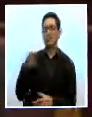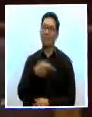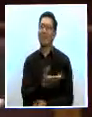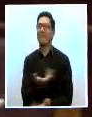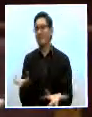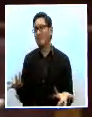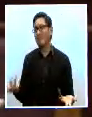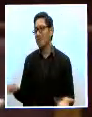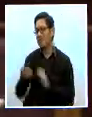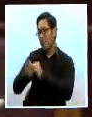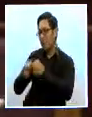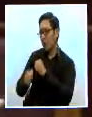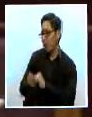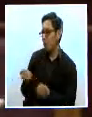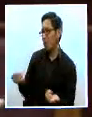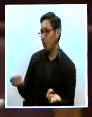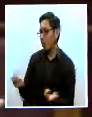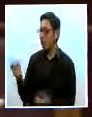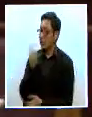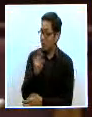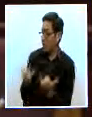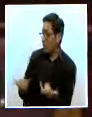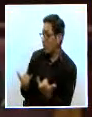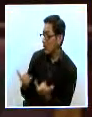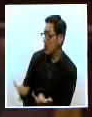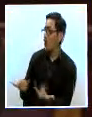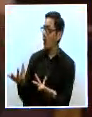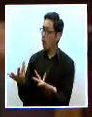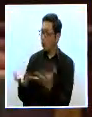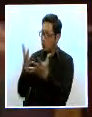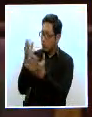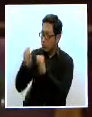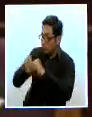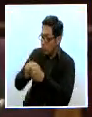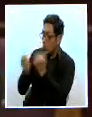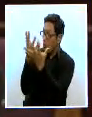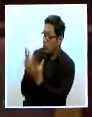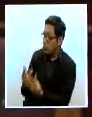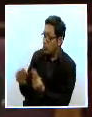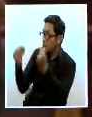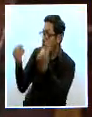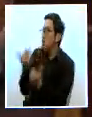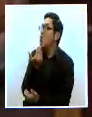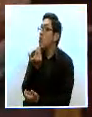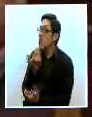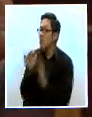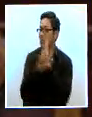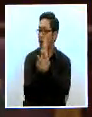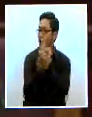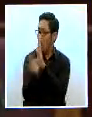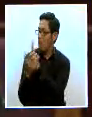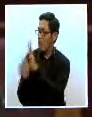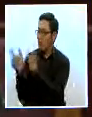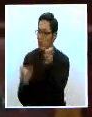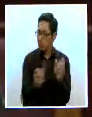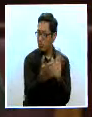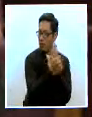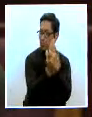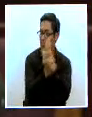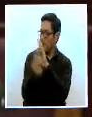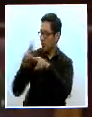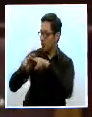tomando ya al toro por los cuernos existe un círculo de capacitación que nosotros estamos pidiendo pero que no sean capacitaciones dos